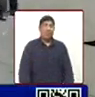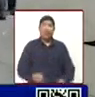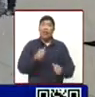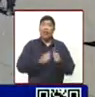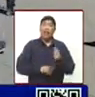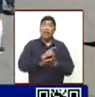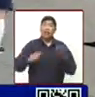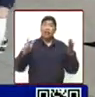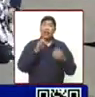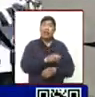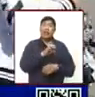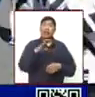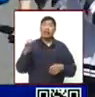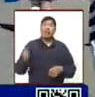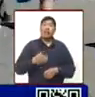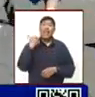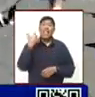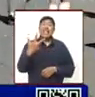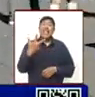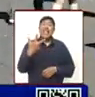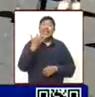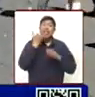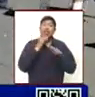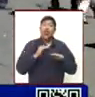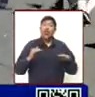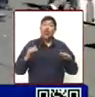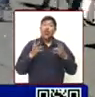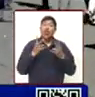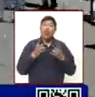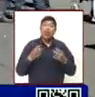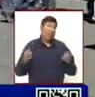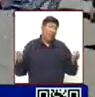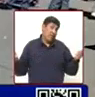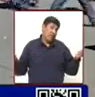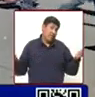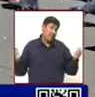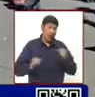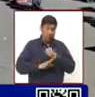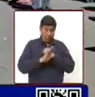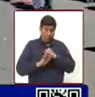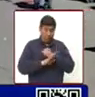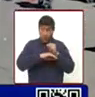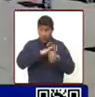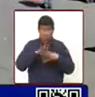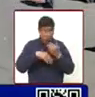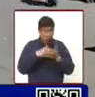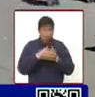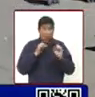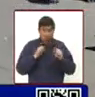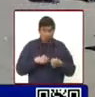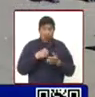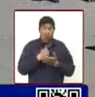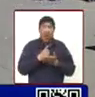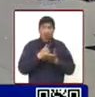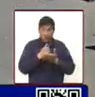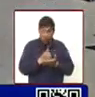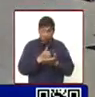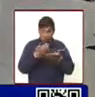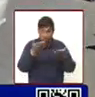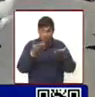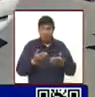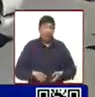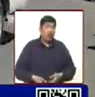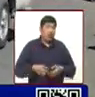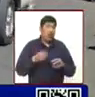Semanalmente en Cochabamba, al menos 3 menores son reportados como desaparecidos. La seguridad es de todos y poder ayudar está en nuestras